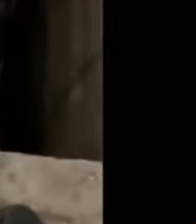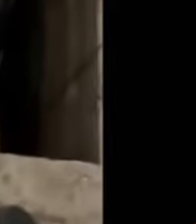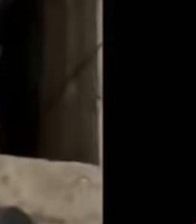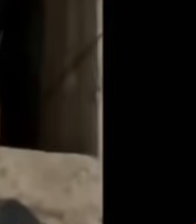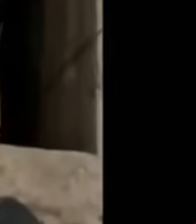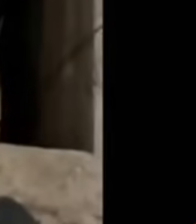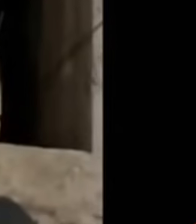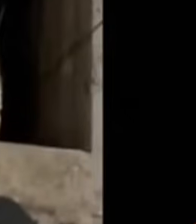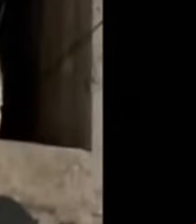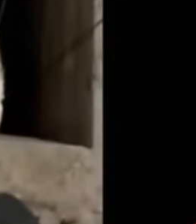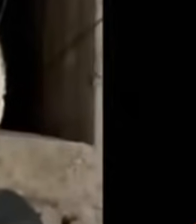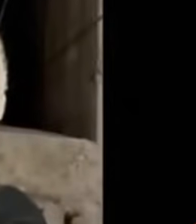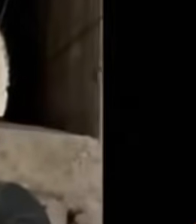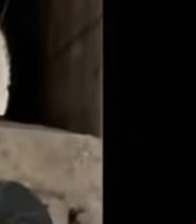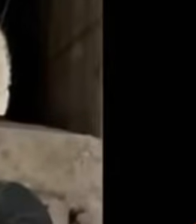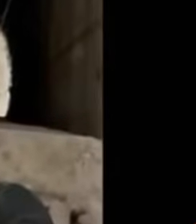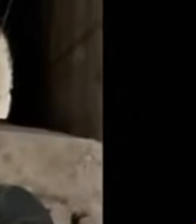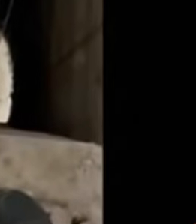El foso.